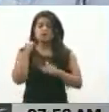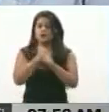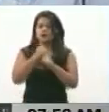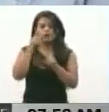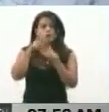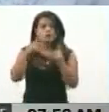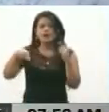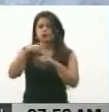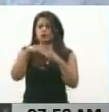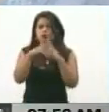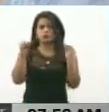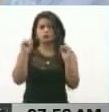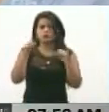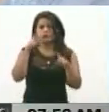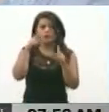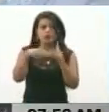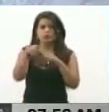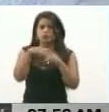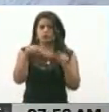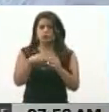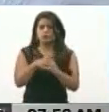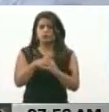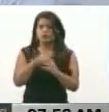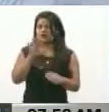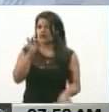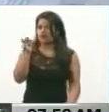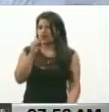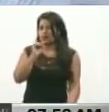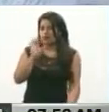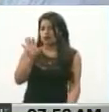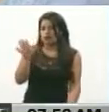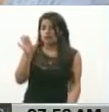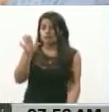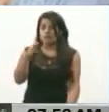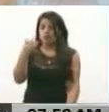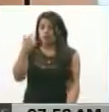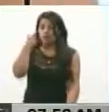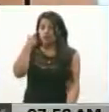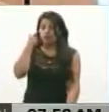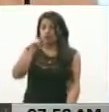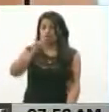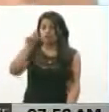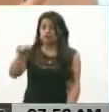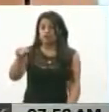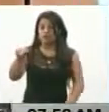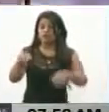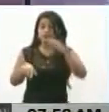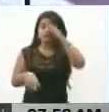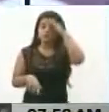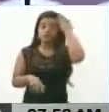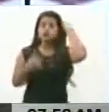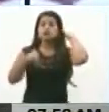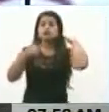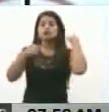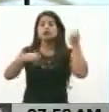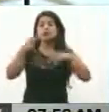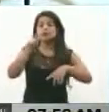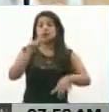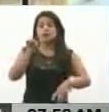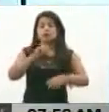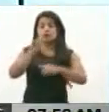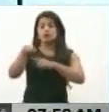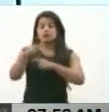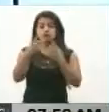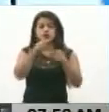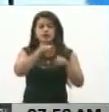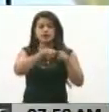todos y en función de todos. Quisiera hacer una aclaratoria, porque recuerdo, además yo haber estado en esa pauta el día del lanzamiento del TDA, hubo muchas